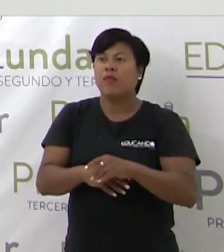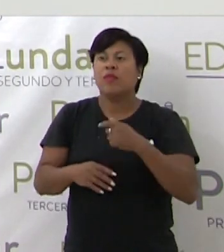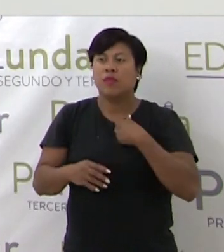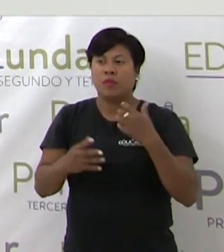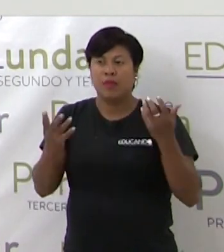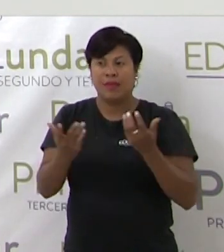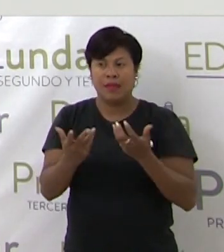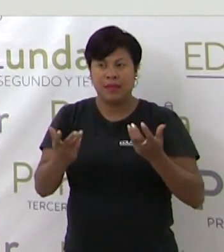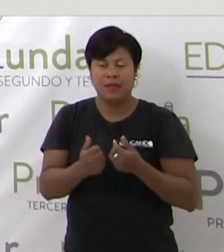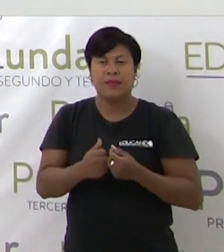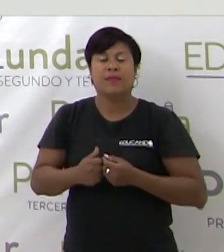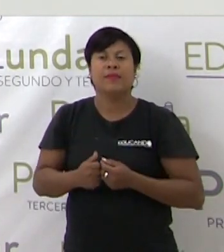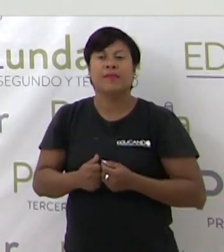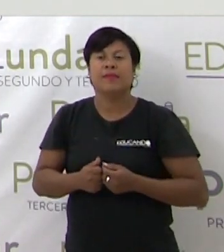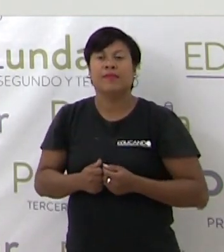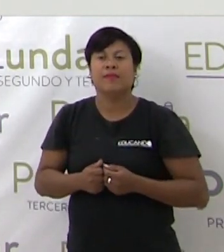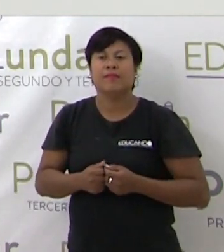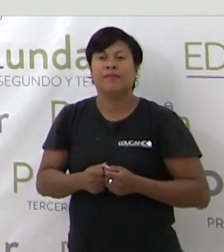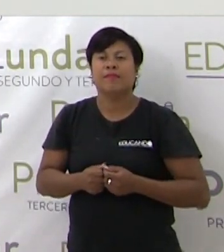hacerlo de manera